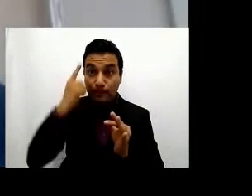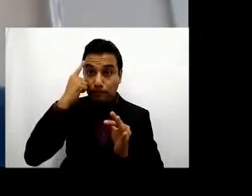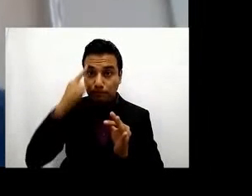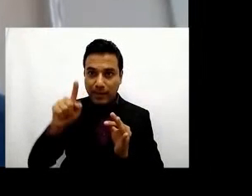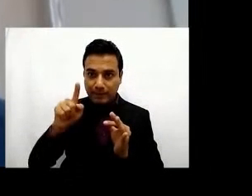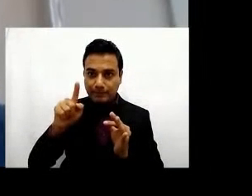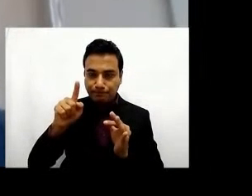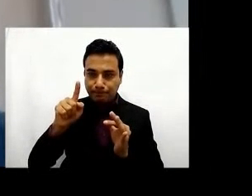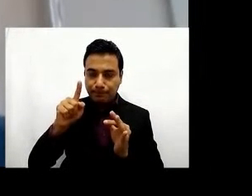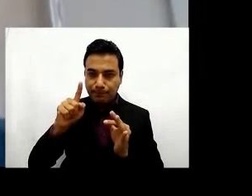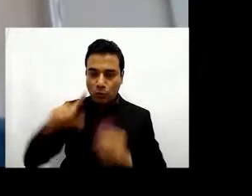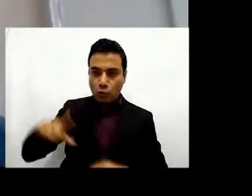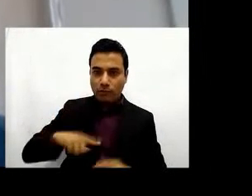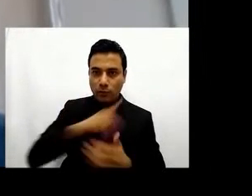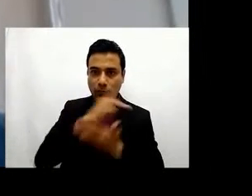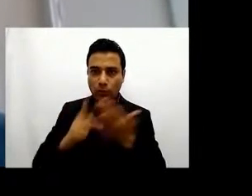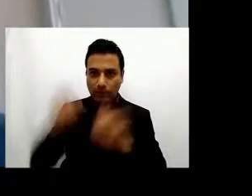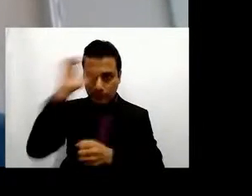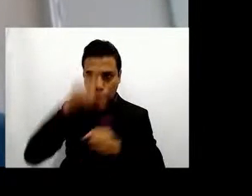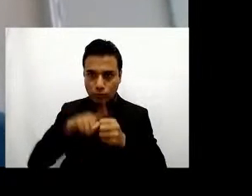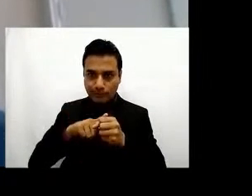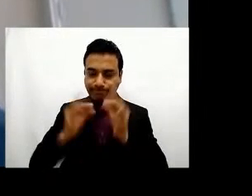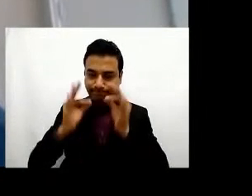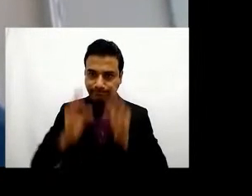una buena política cultural.